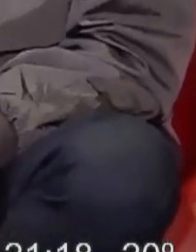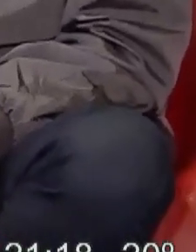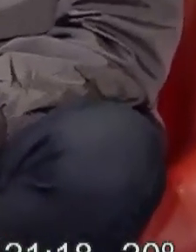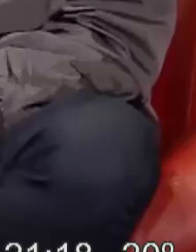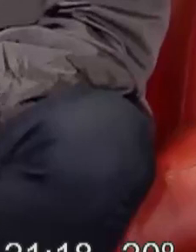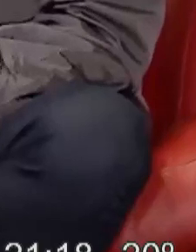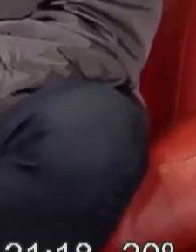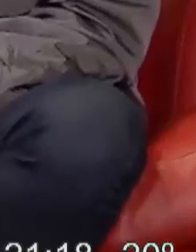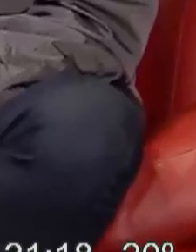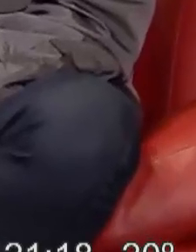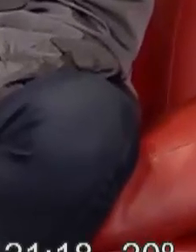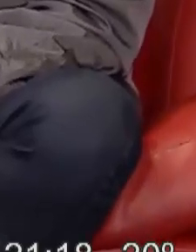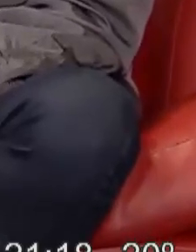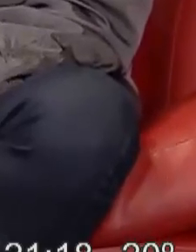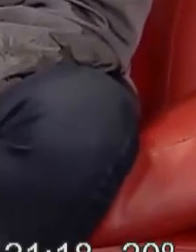desdibujando